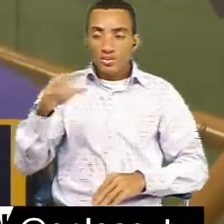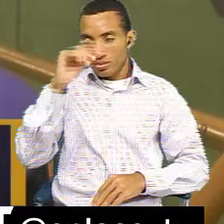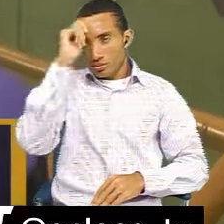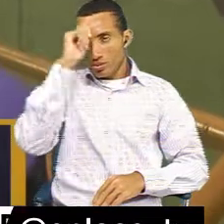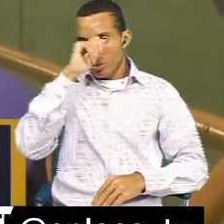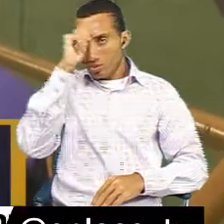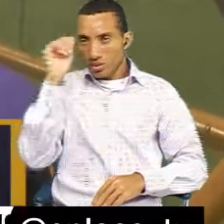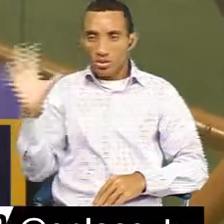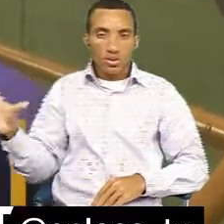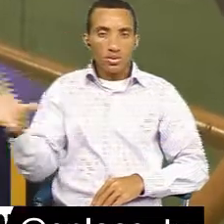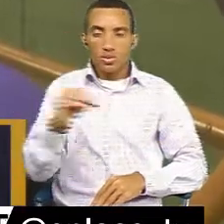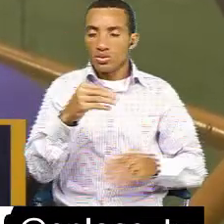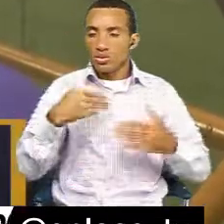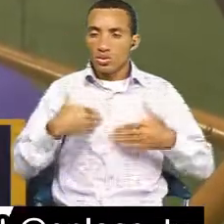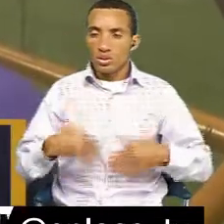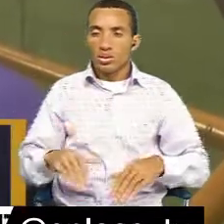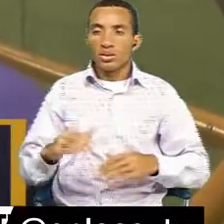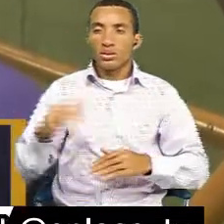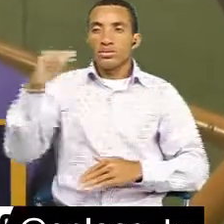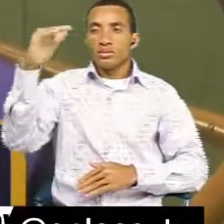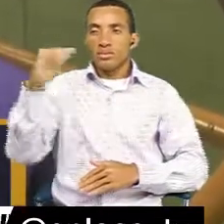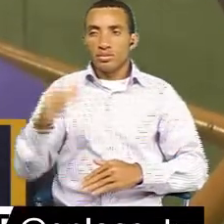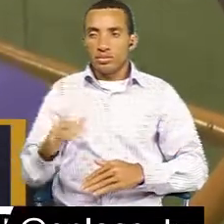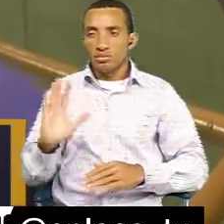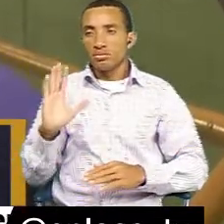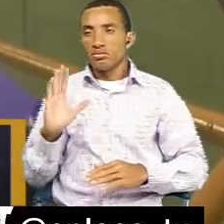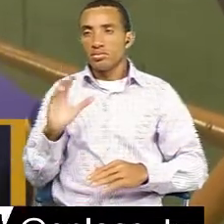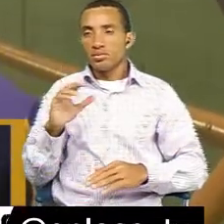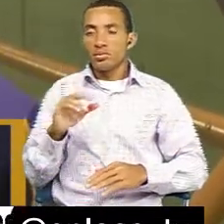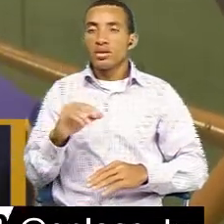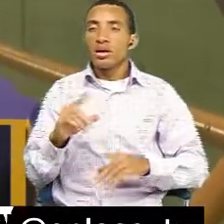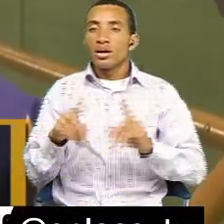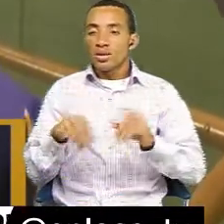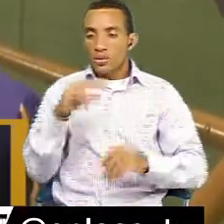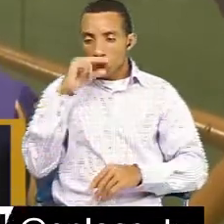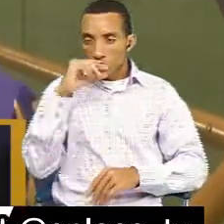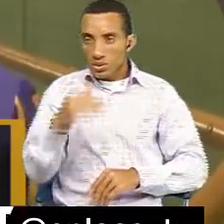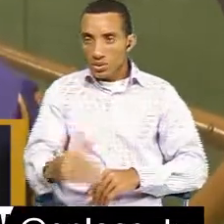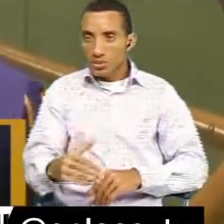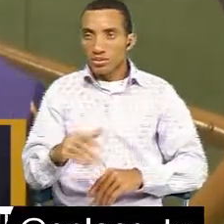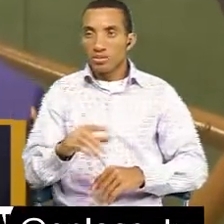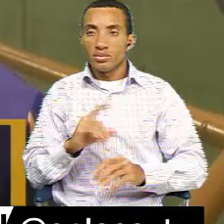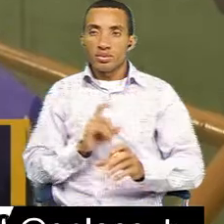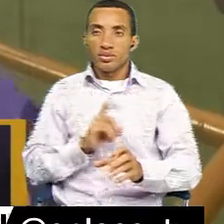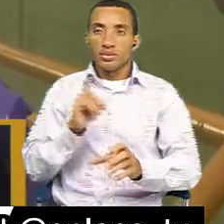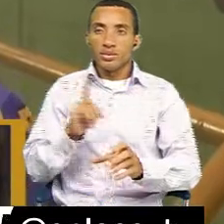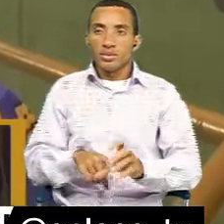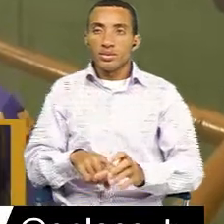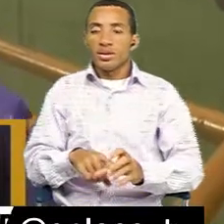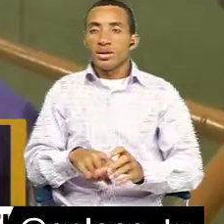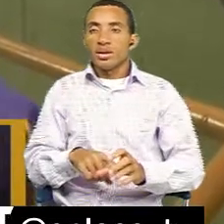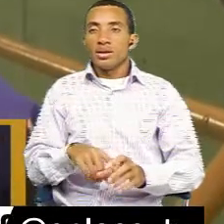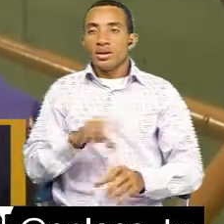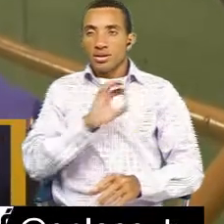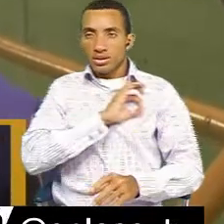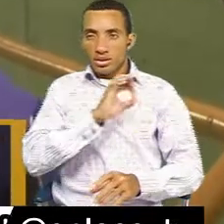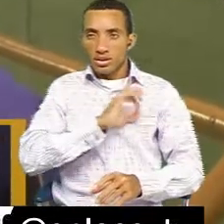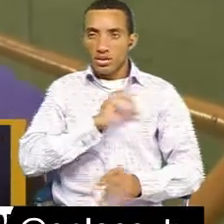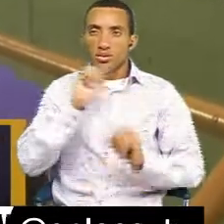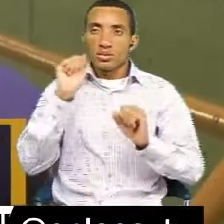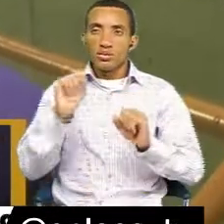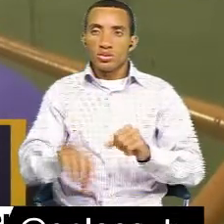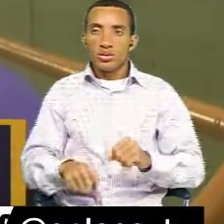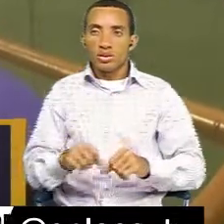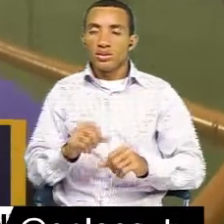las categorías en lo que tenga que ver con avanzados. Y los niños avanzados que participan de la escuela el día sábado pueden